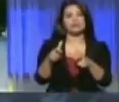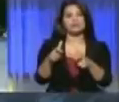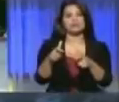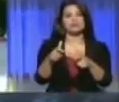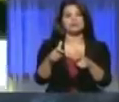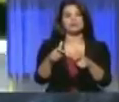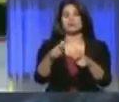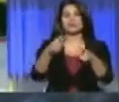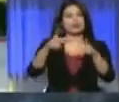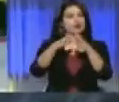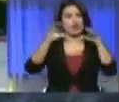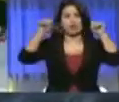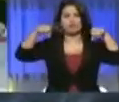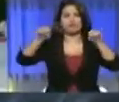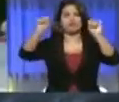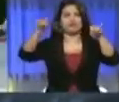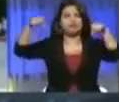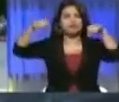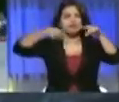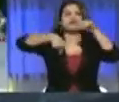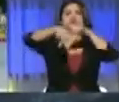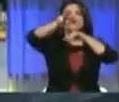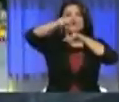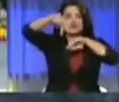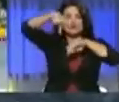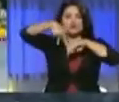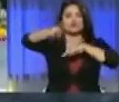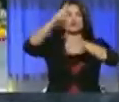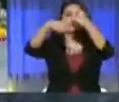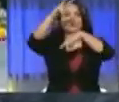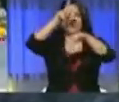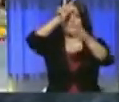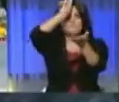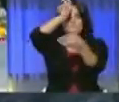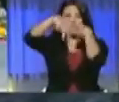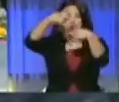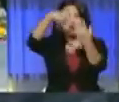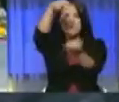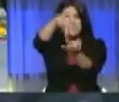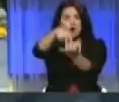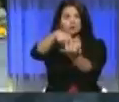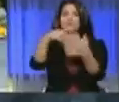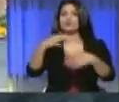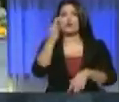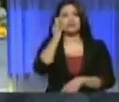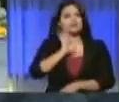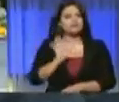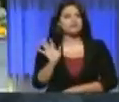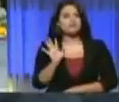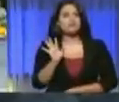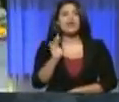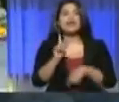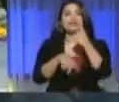los aparatos, séptima. Y cuando compitió en las barras paralelas, no, en las barras